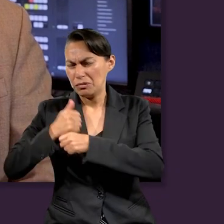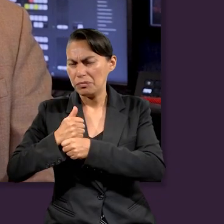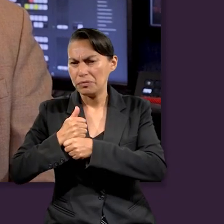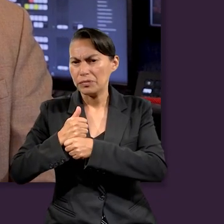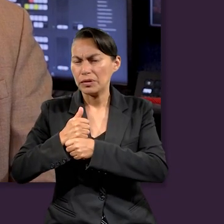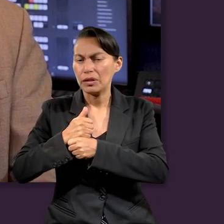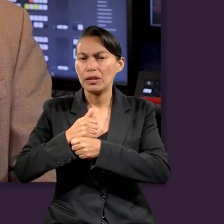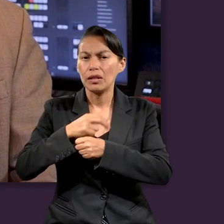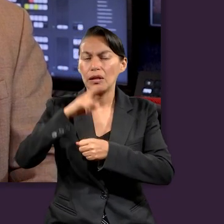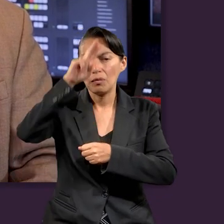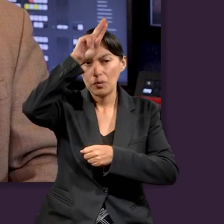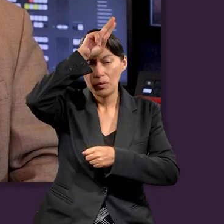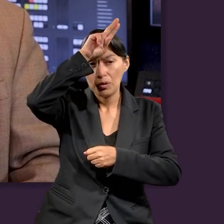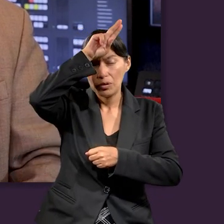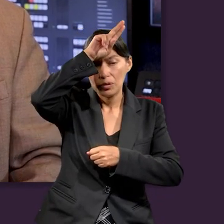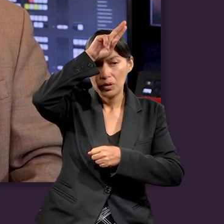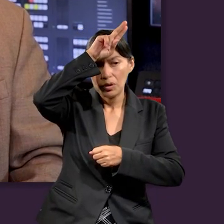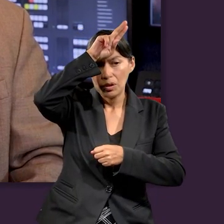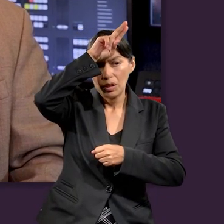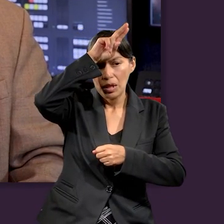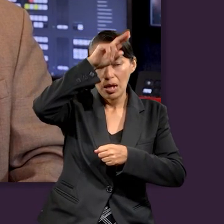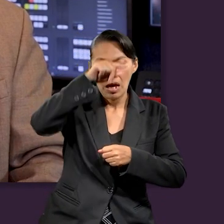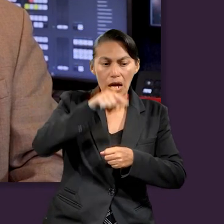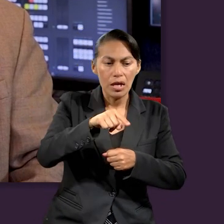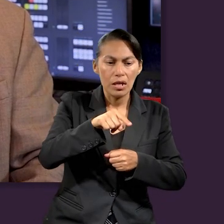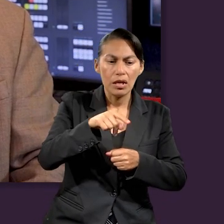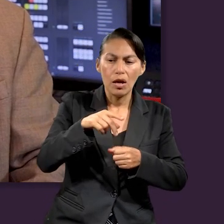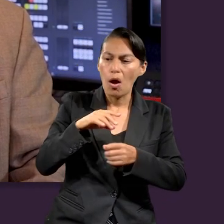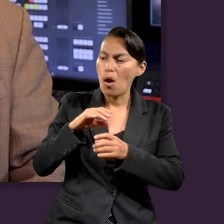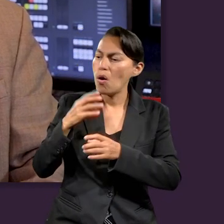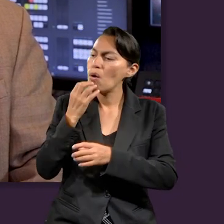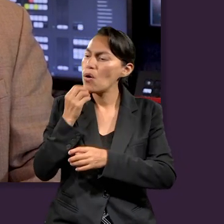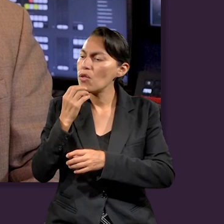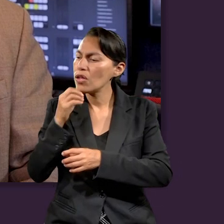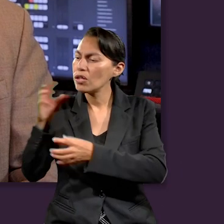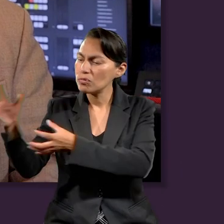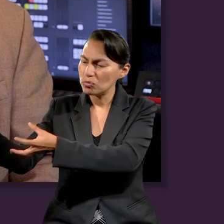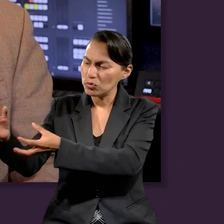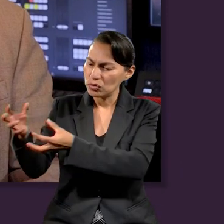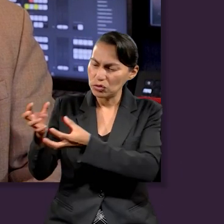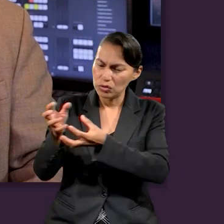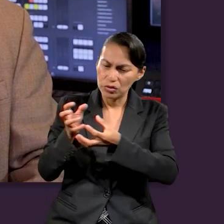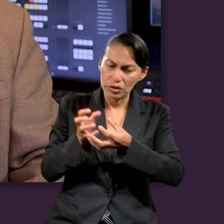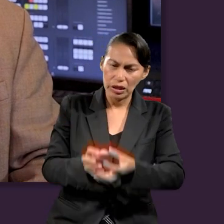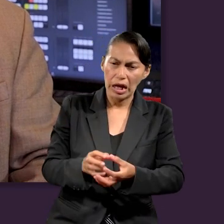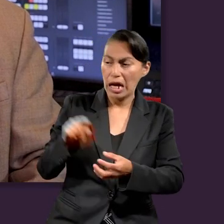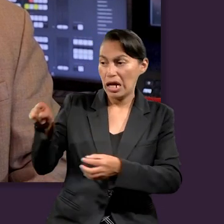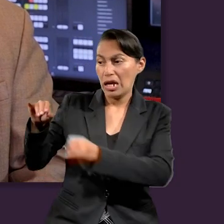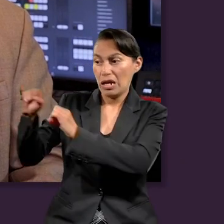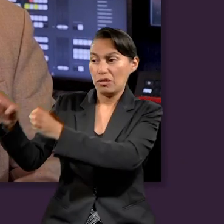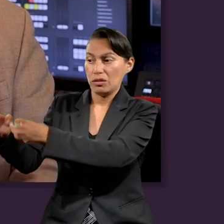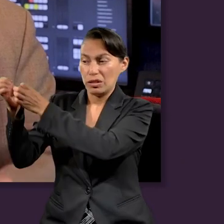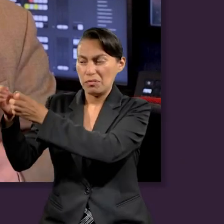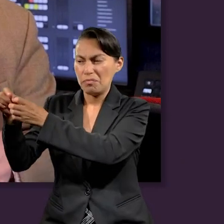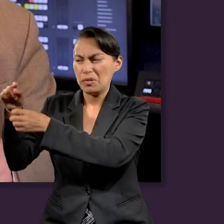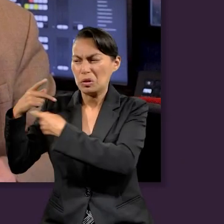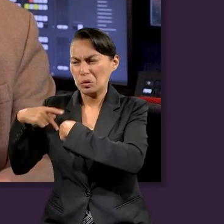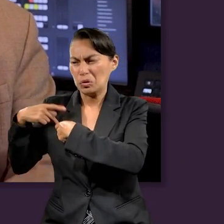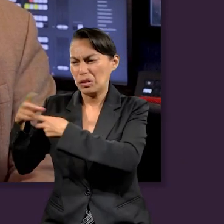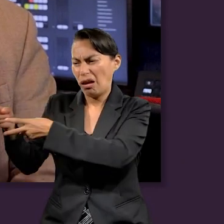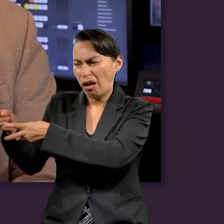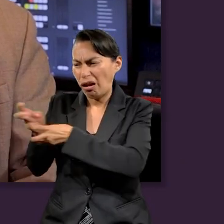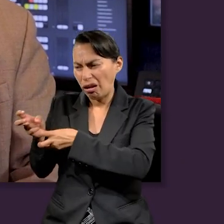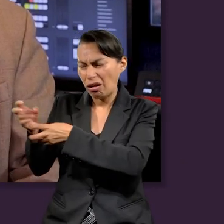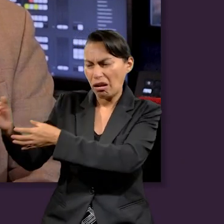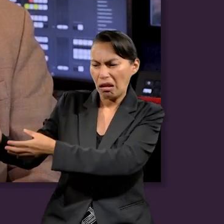la Bucadosor sitió a Jerusalén y llevó cautivo a los judíos a Babilonia. La razón